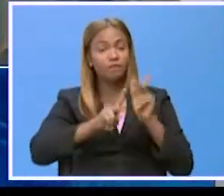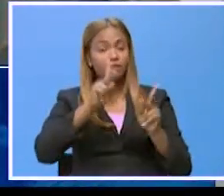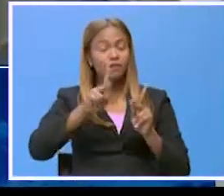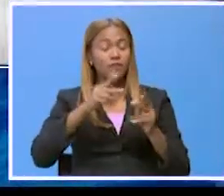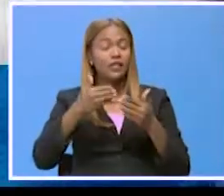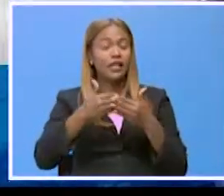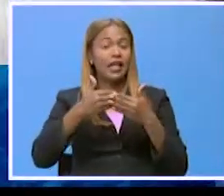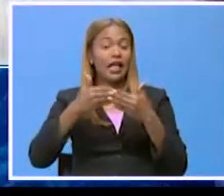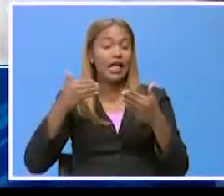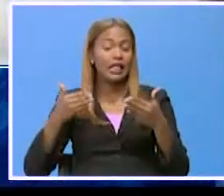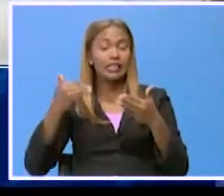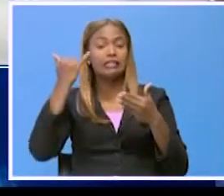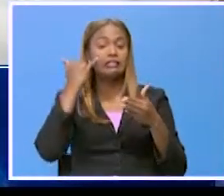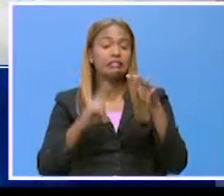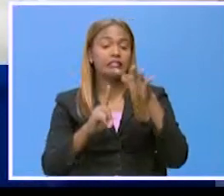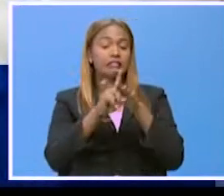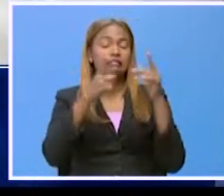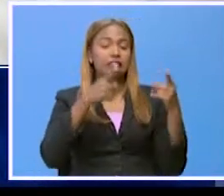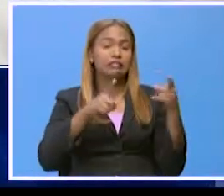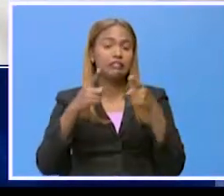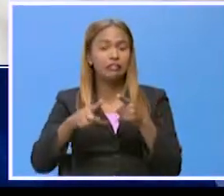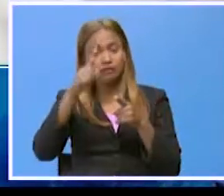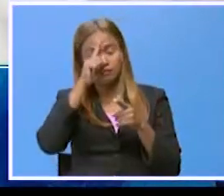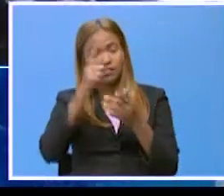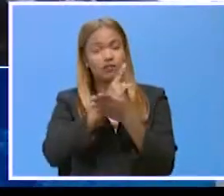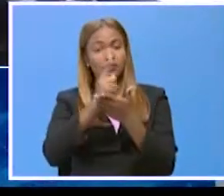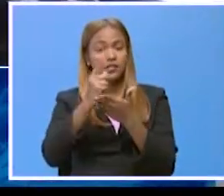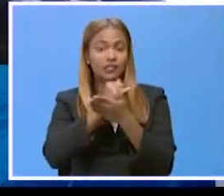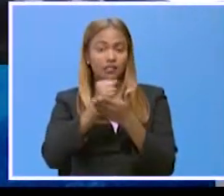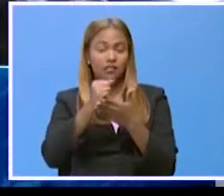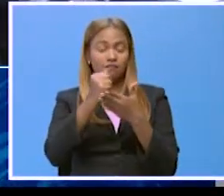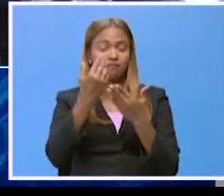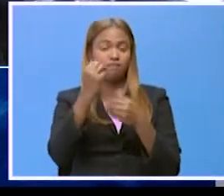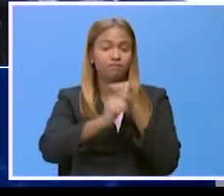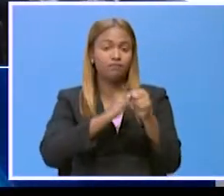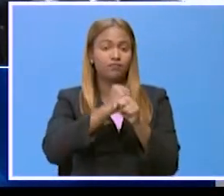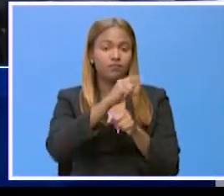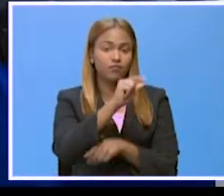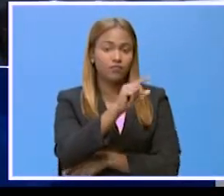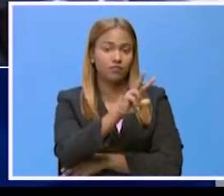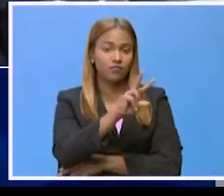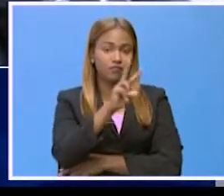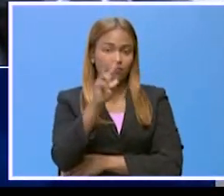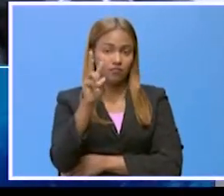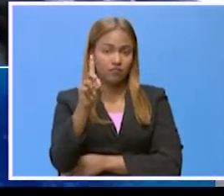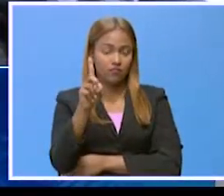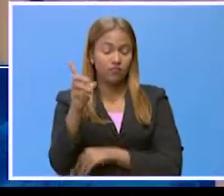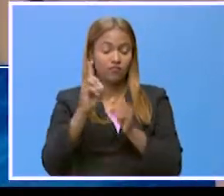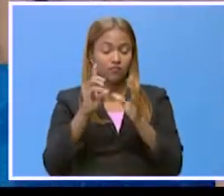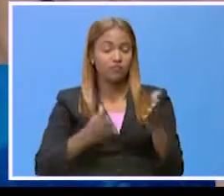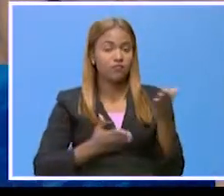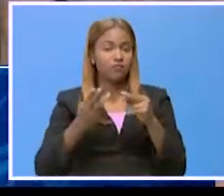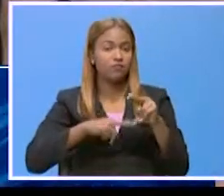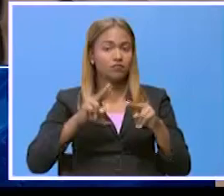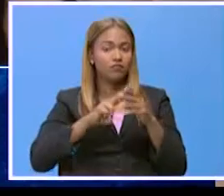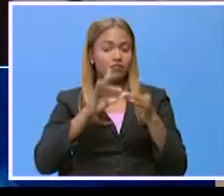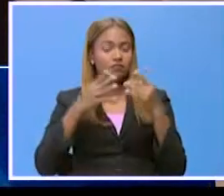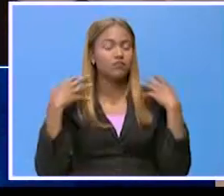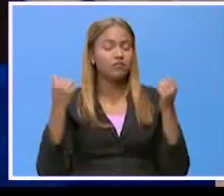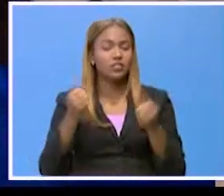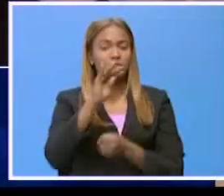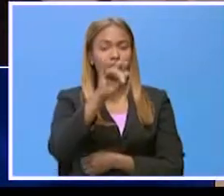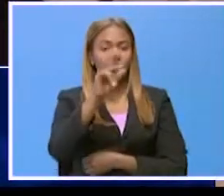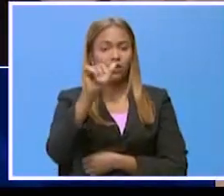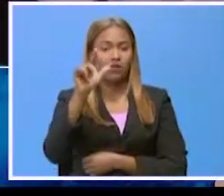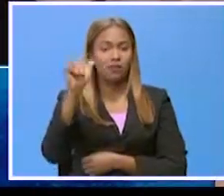ante posibles eventualidades durante el asueto de semana santa 2021 el director del servicio nacional de salud mario lama